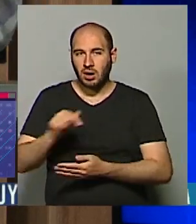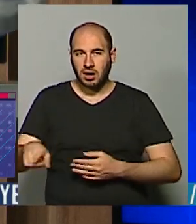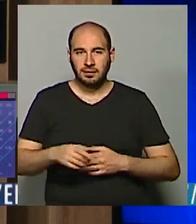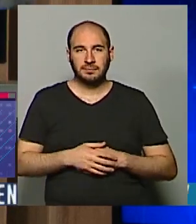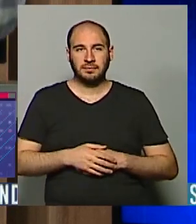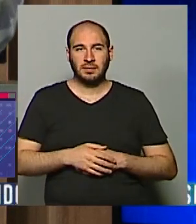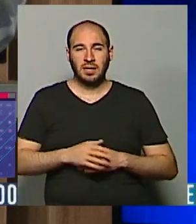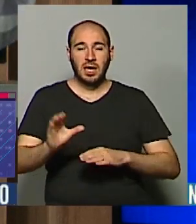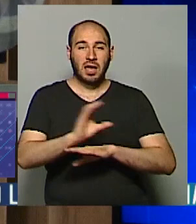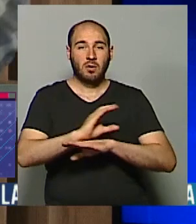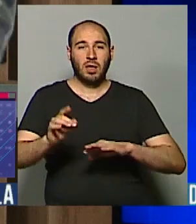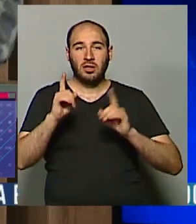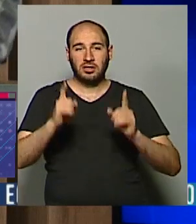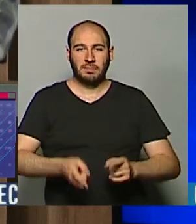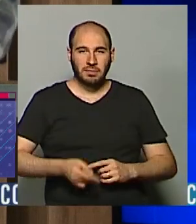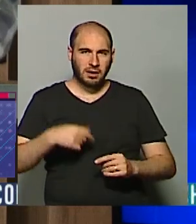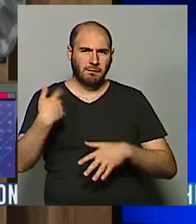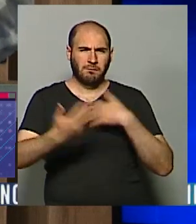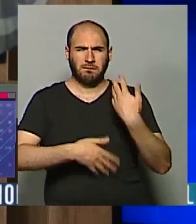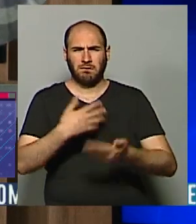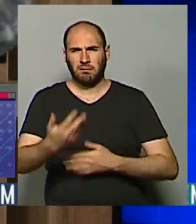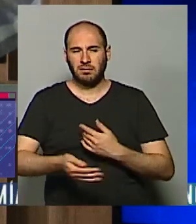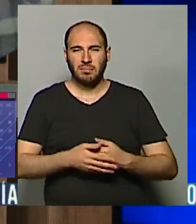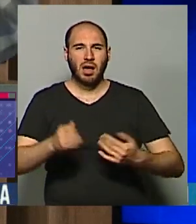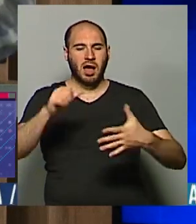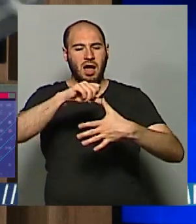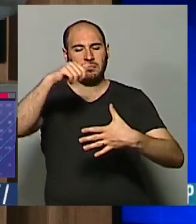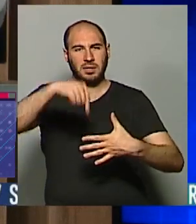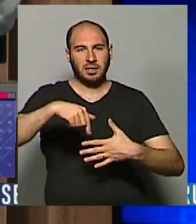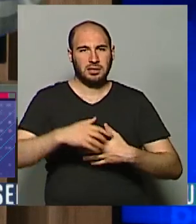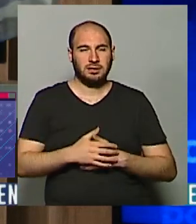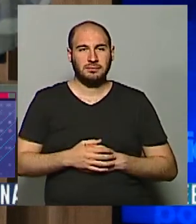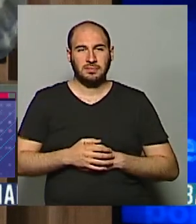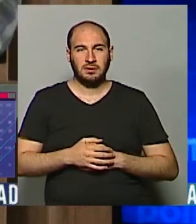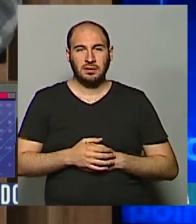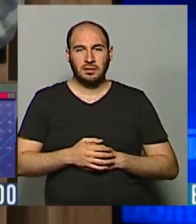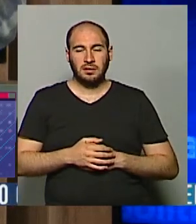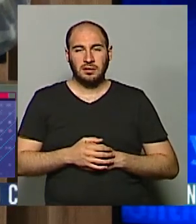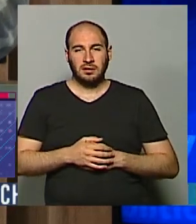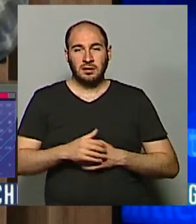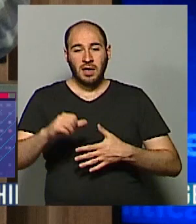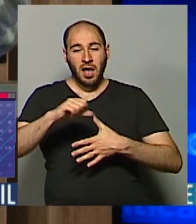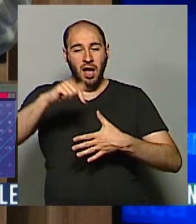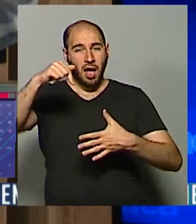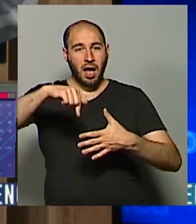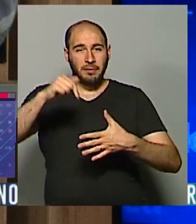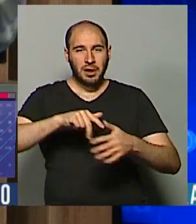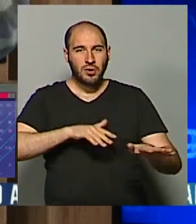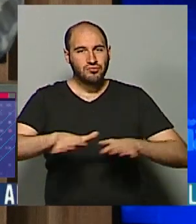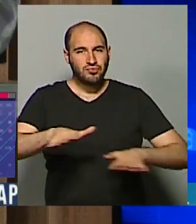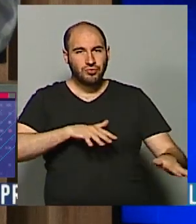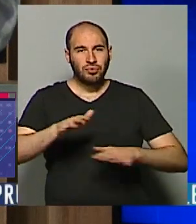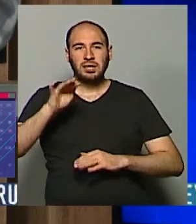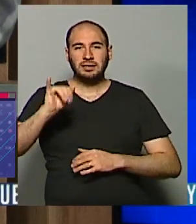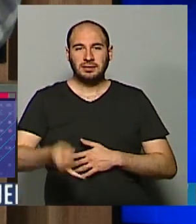sea, Ecuador también viene bastante movilizado. O sea, América Latina está bastante en movimiento,